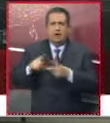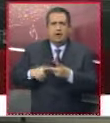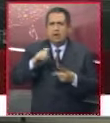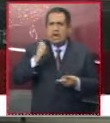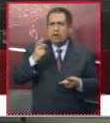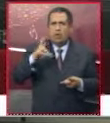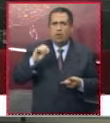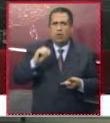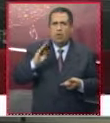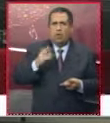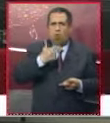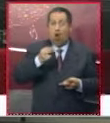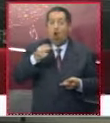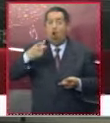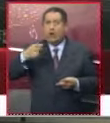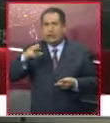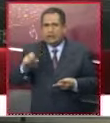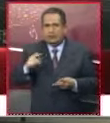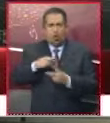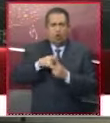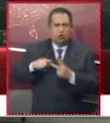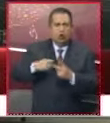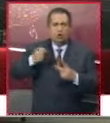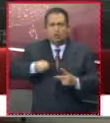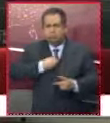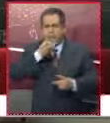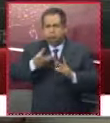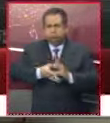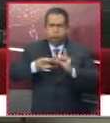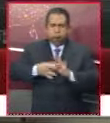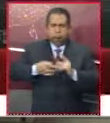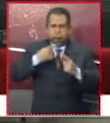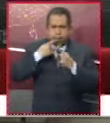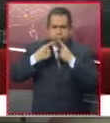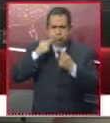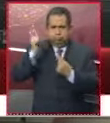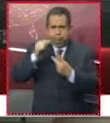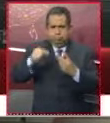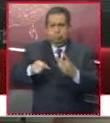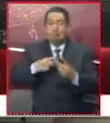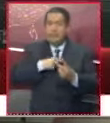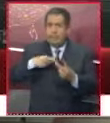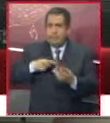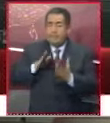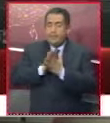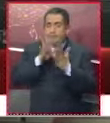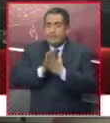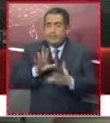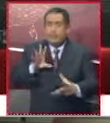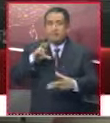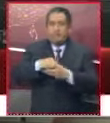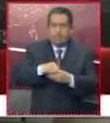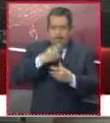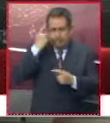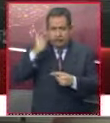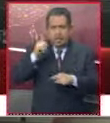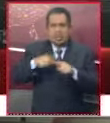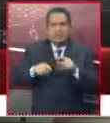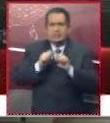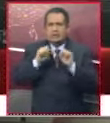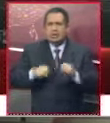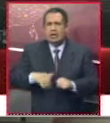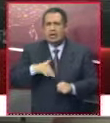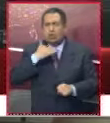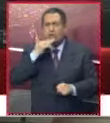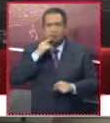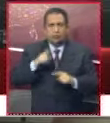Mexicana expusieron algunos puntos quienes consideran fundamental que estén en el proyecto, como la participación ciudadana en el Sistema Nacional